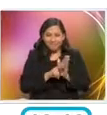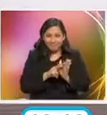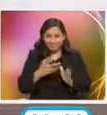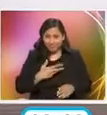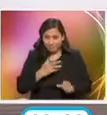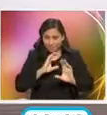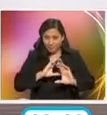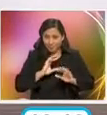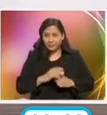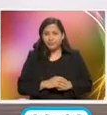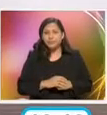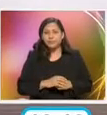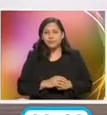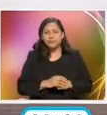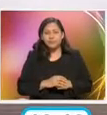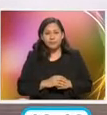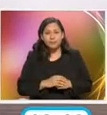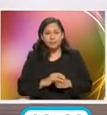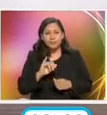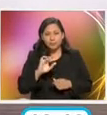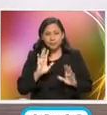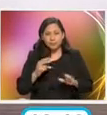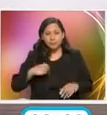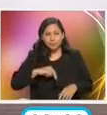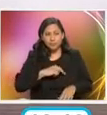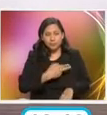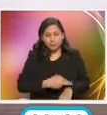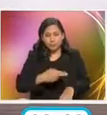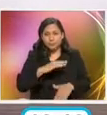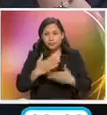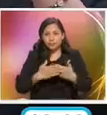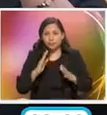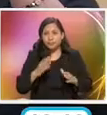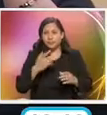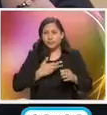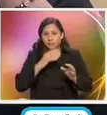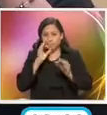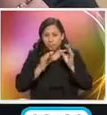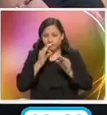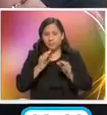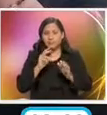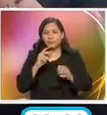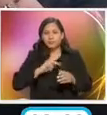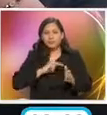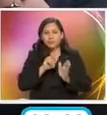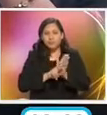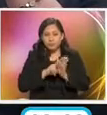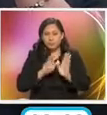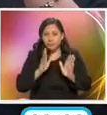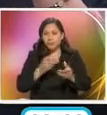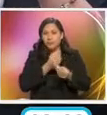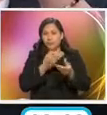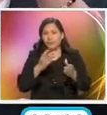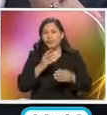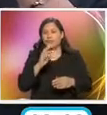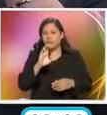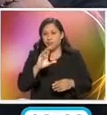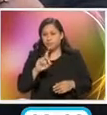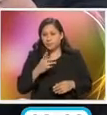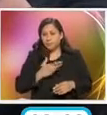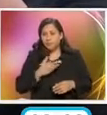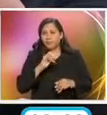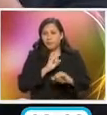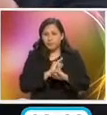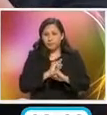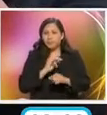esta canción? Sí, ya lo estamos planeando, ya próximamente tendrá noticias también del video. Igual ya se va a lanzar en plataformas digitales